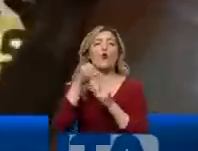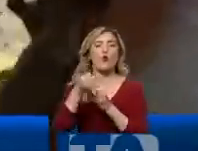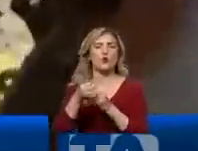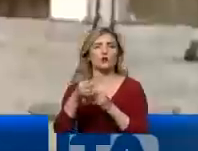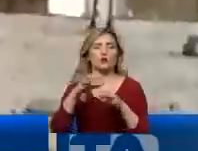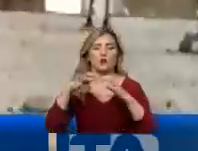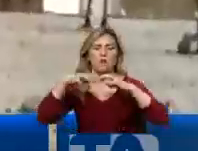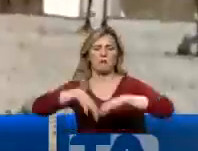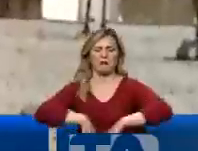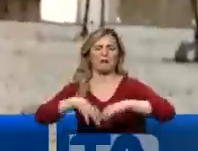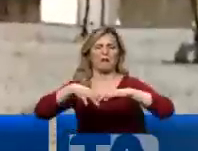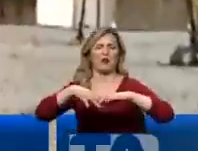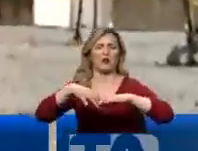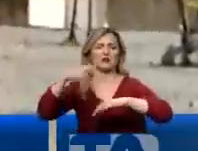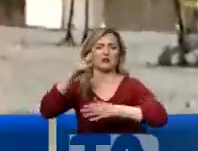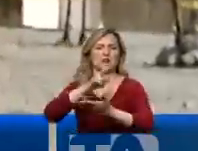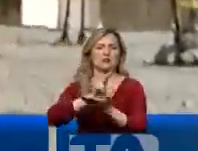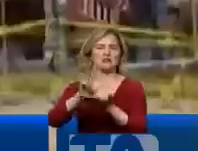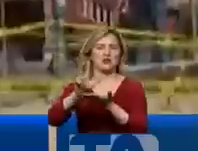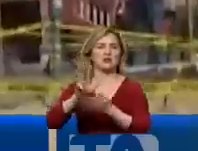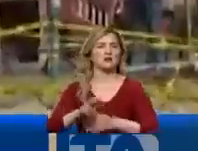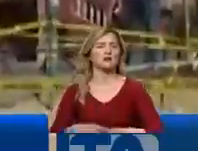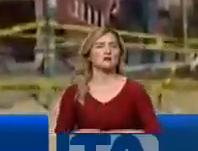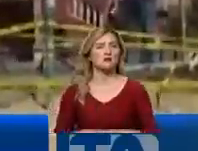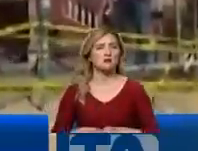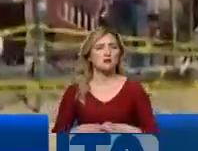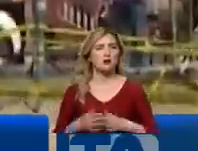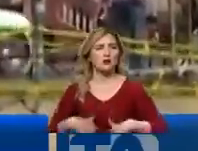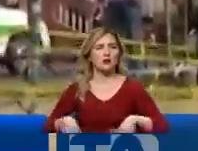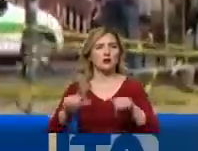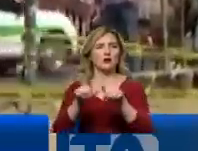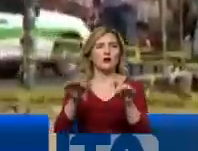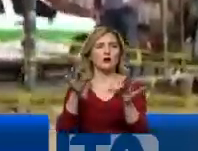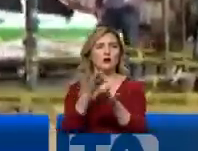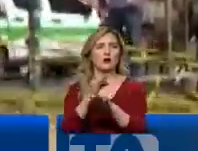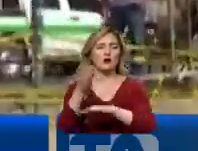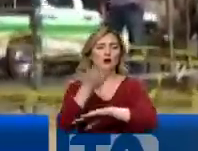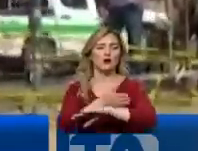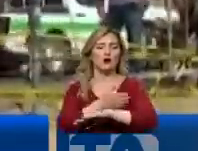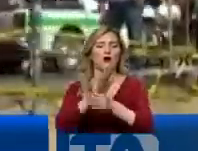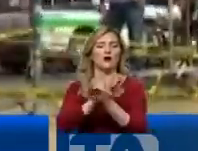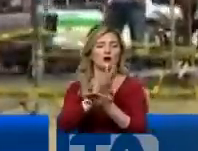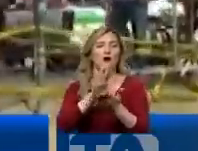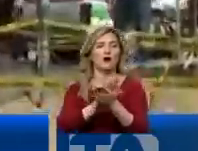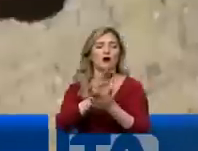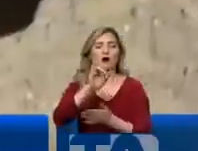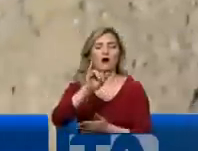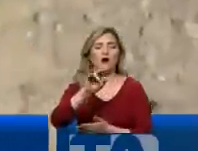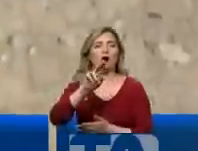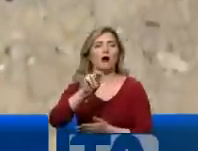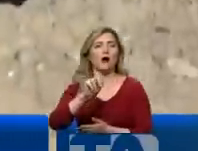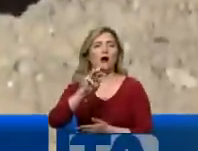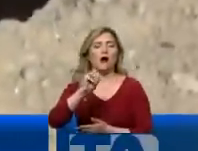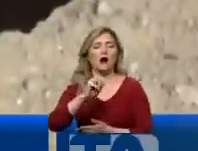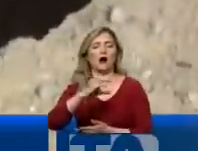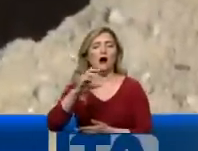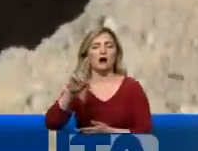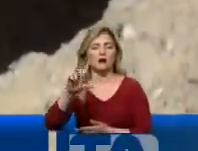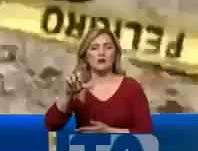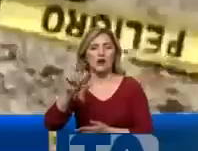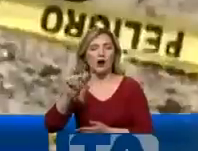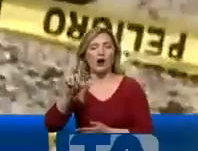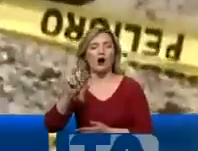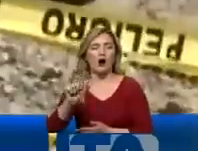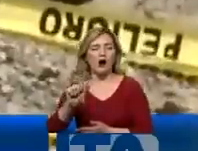socavón se produjo hace unas 3 semanas. En un área donde funcionaba anteriormente la Escuela La Inmaculada, plantel el cual había sido